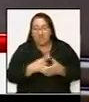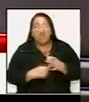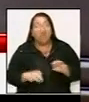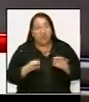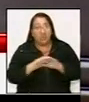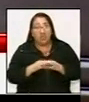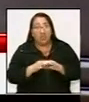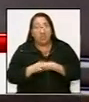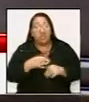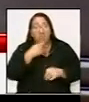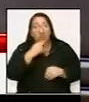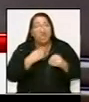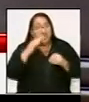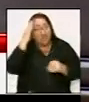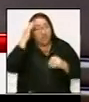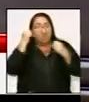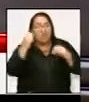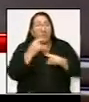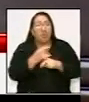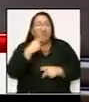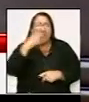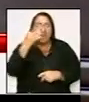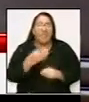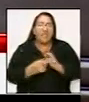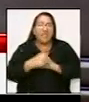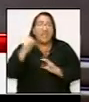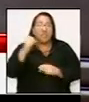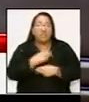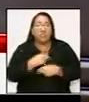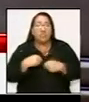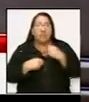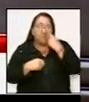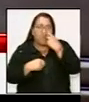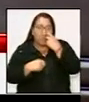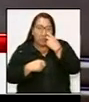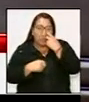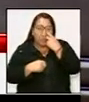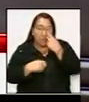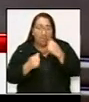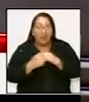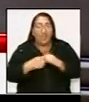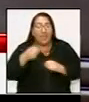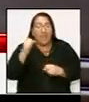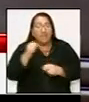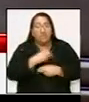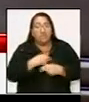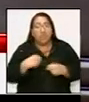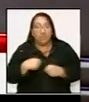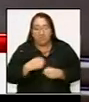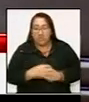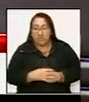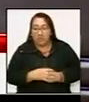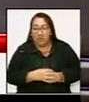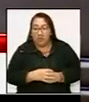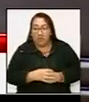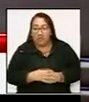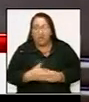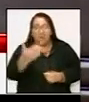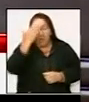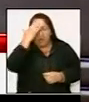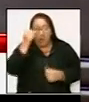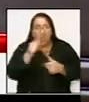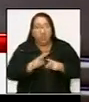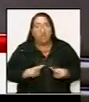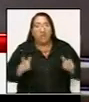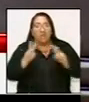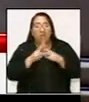interesantes! Mujeres que han sabido luchar por los verdaderos derechos humanos, por los legítimos derechos humanos, saben cuál es su valía